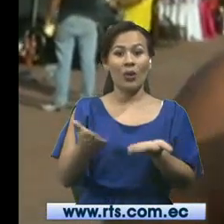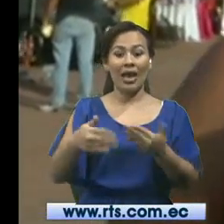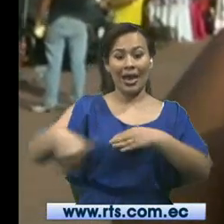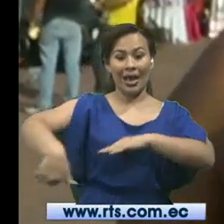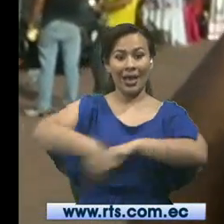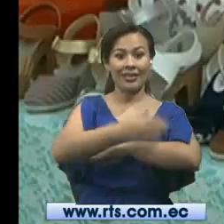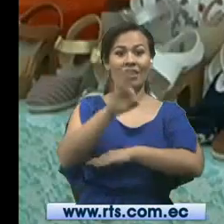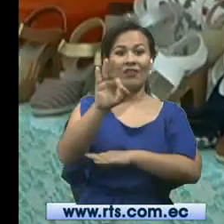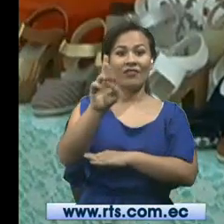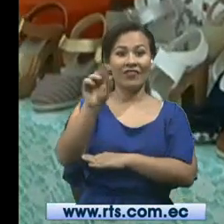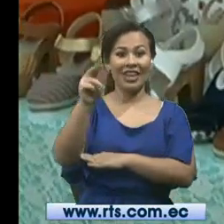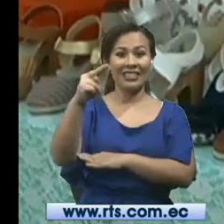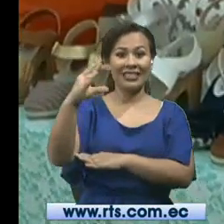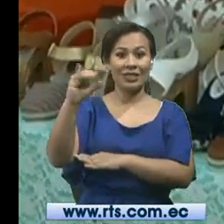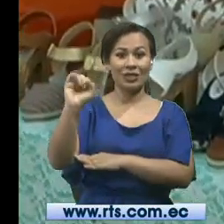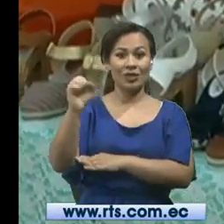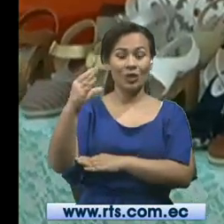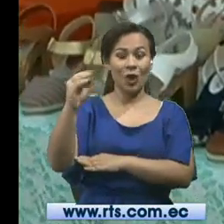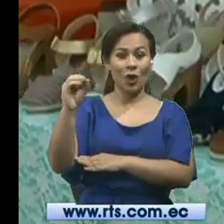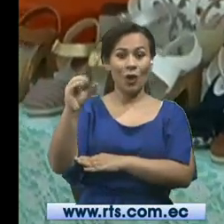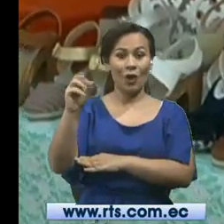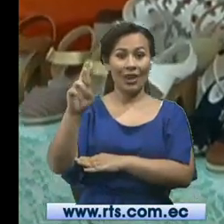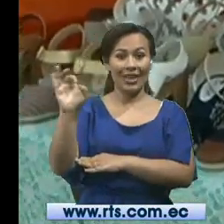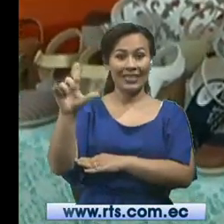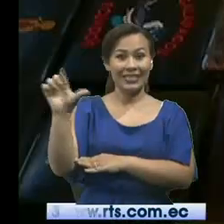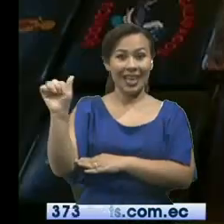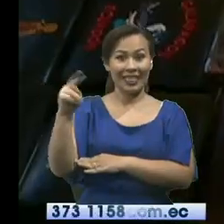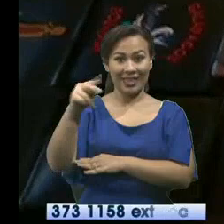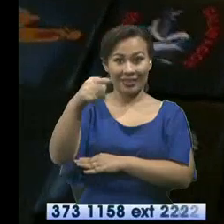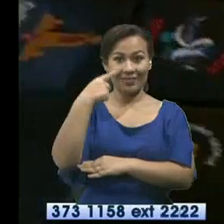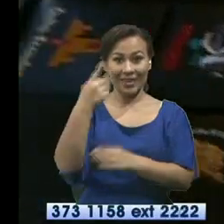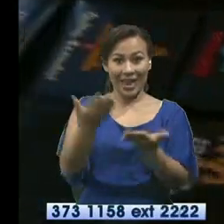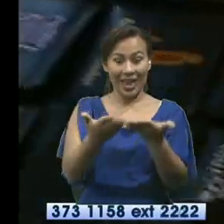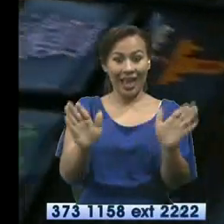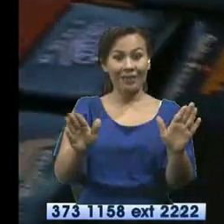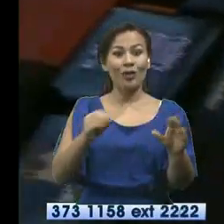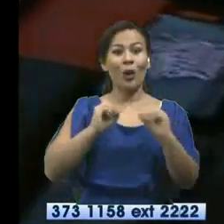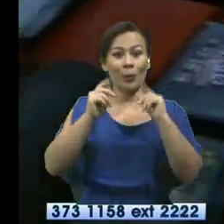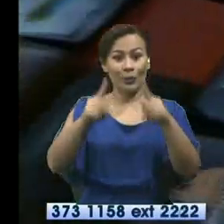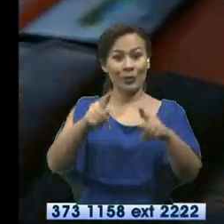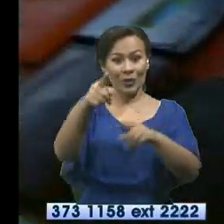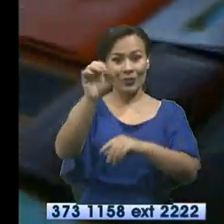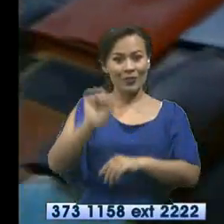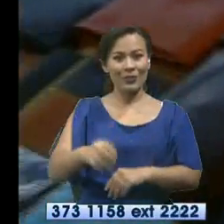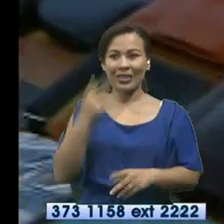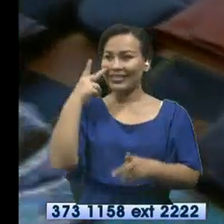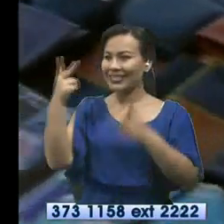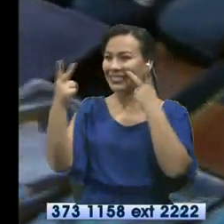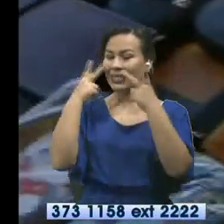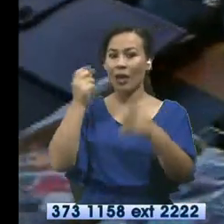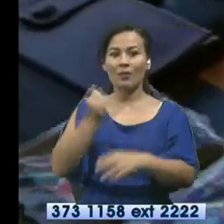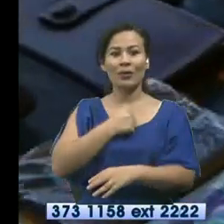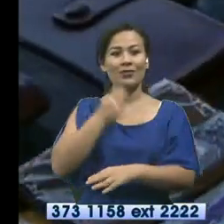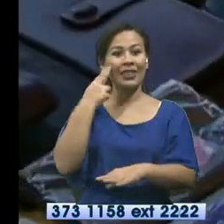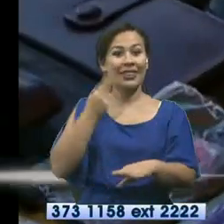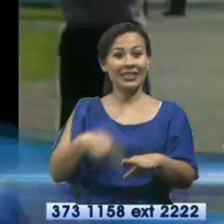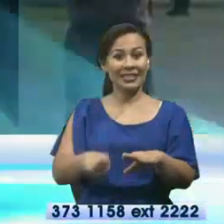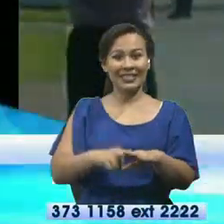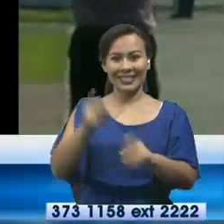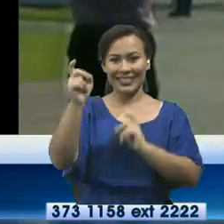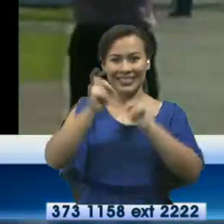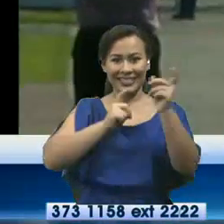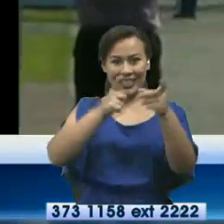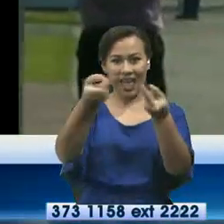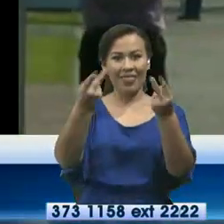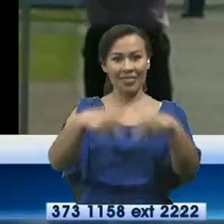Francisco Orellana. Según aquellos que buscaron un espacio en este sitio, esta es la oportunidad de rescatar los productos nacionales y ofertarlos,